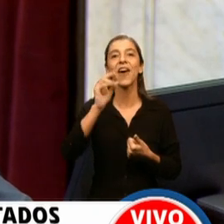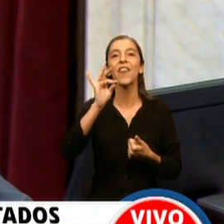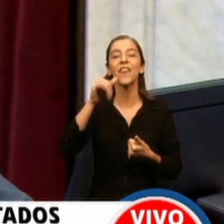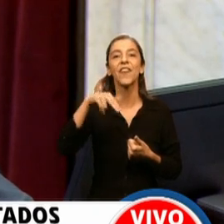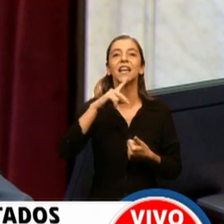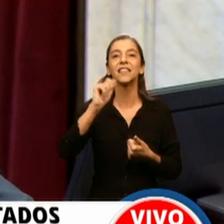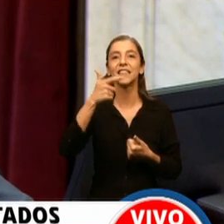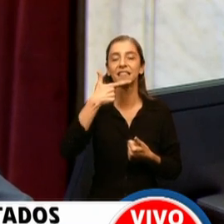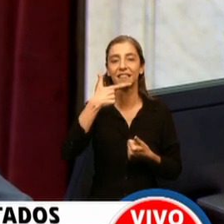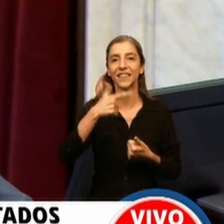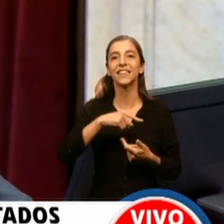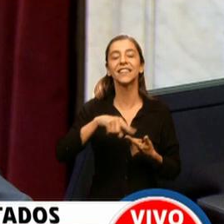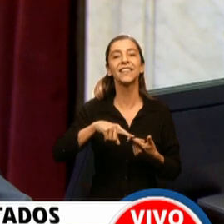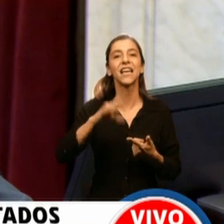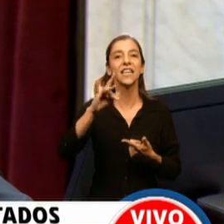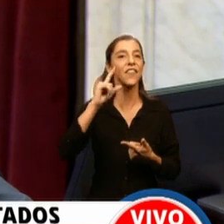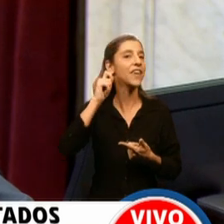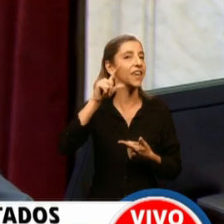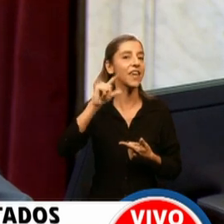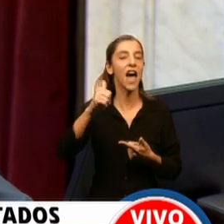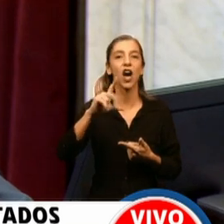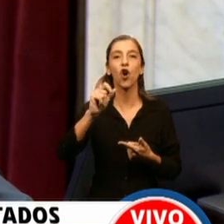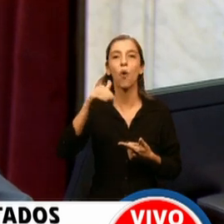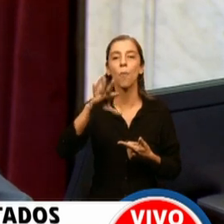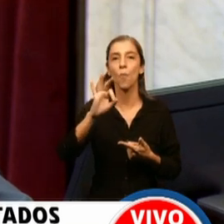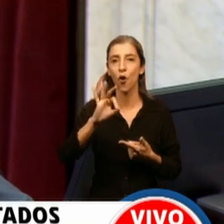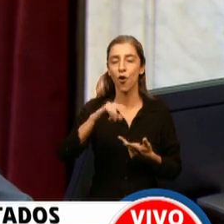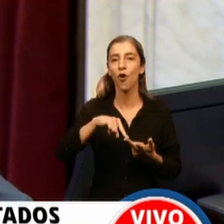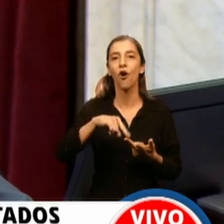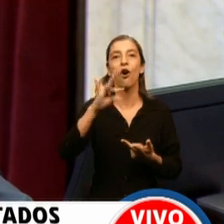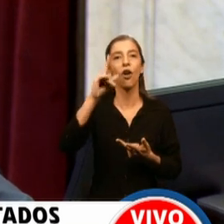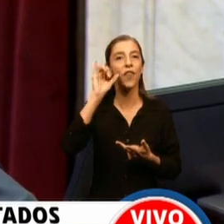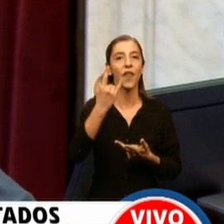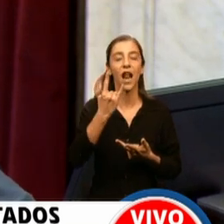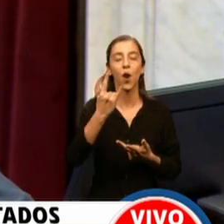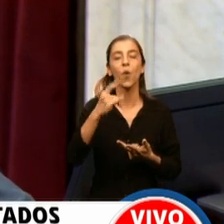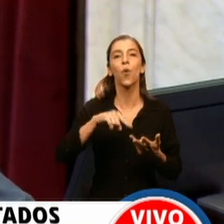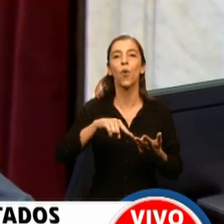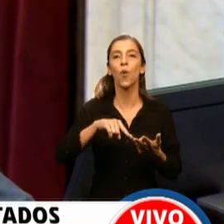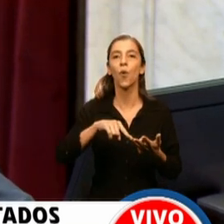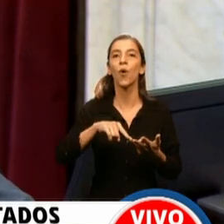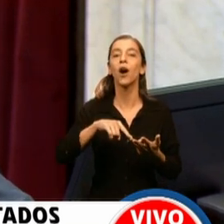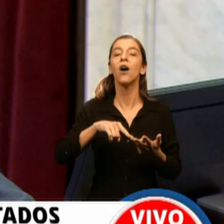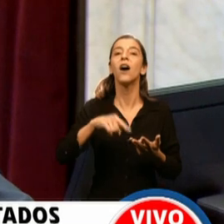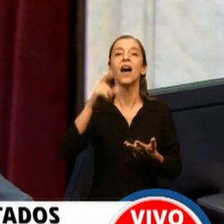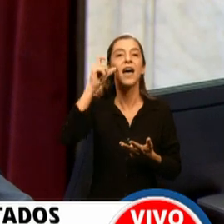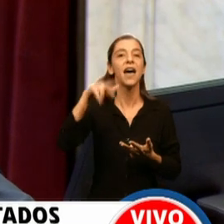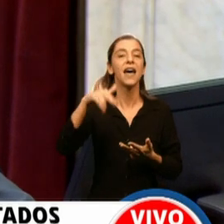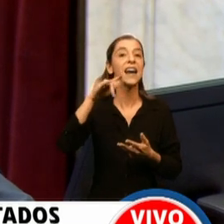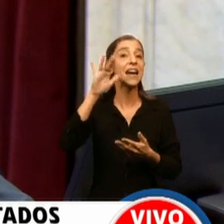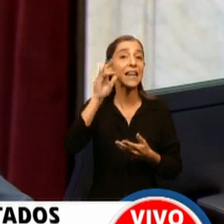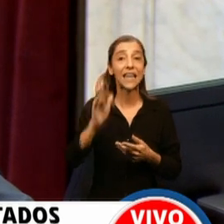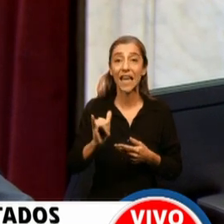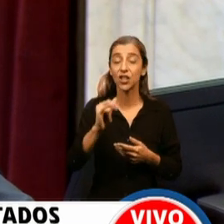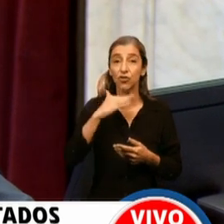pedro diputado decía como louis diputada de luz melina diputado enríquez jorge usted